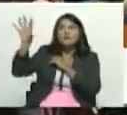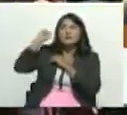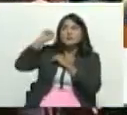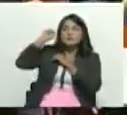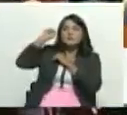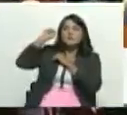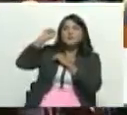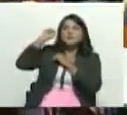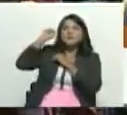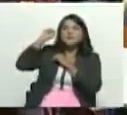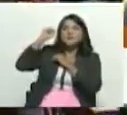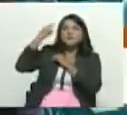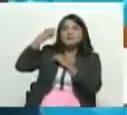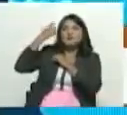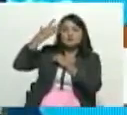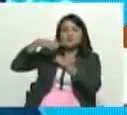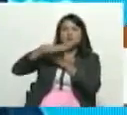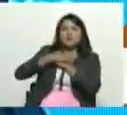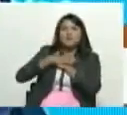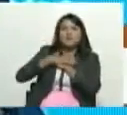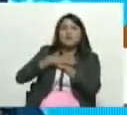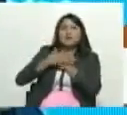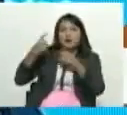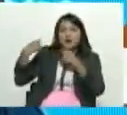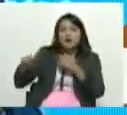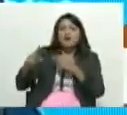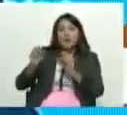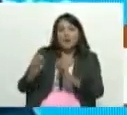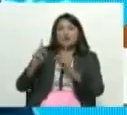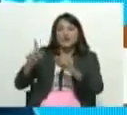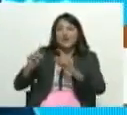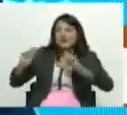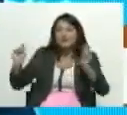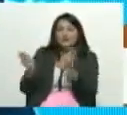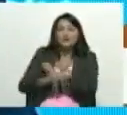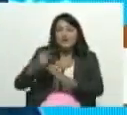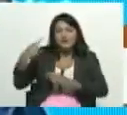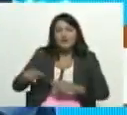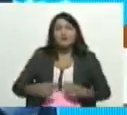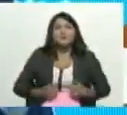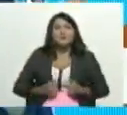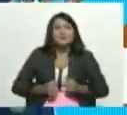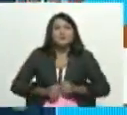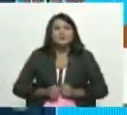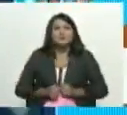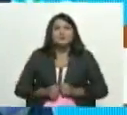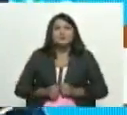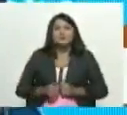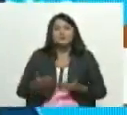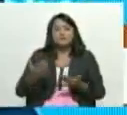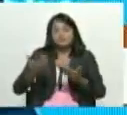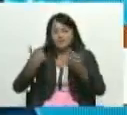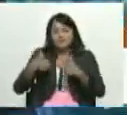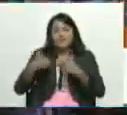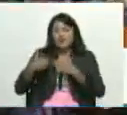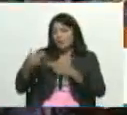en mis manos la materia prima para reiniciarlo todo y transformarlo todo es un eterno retorno